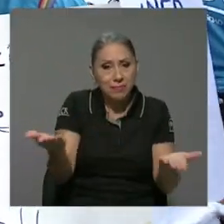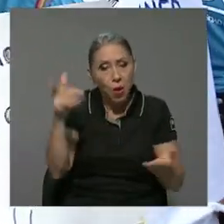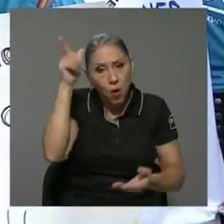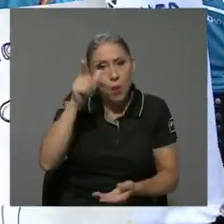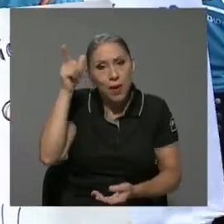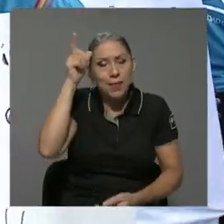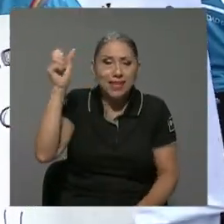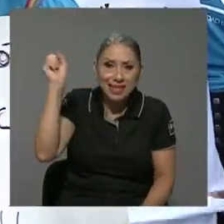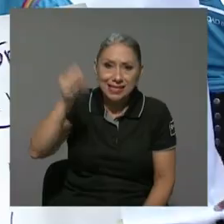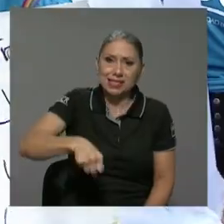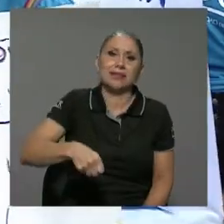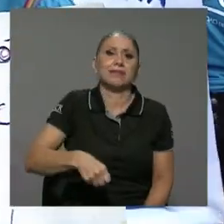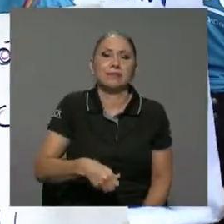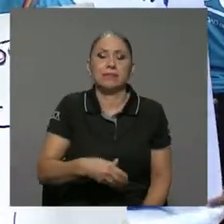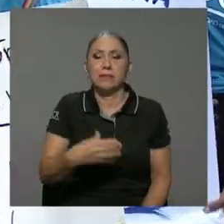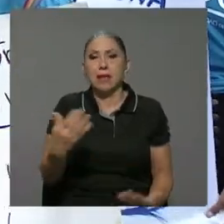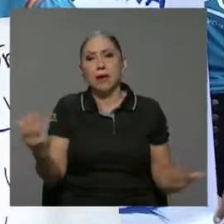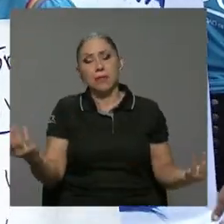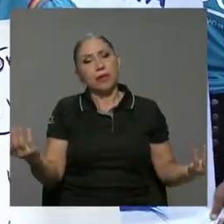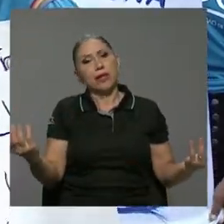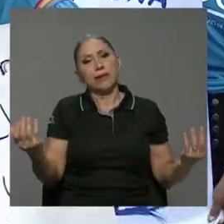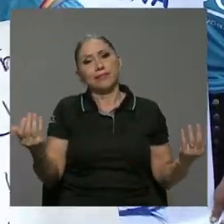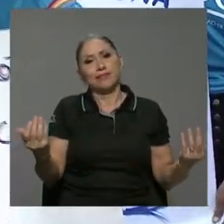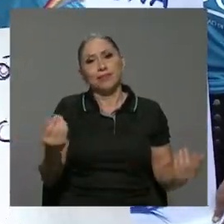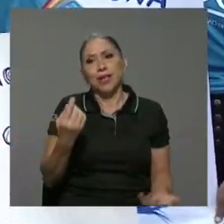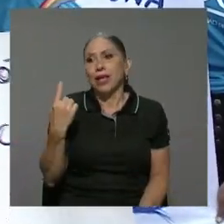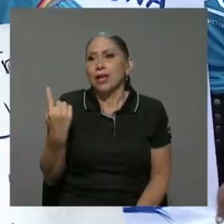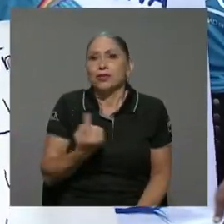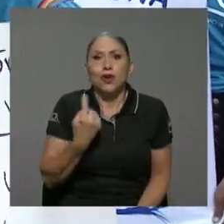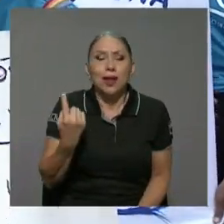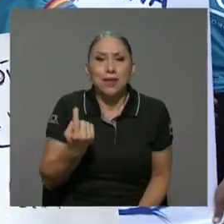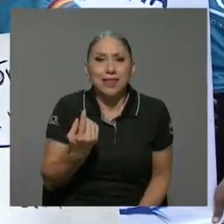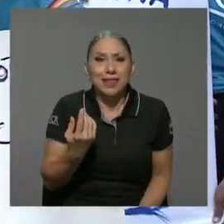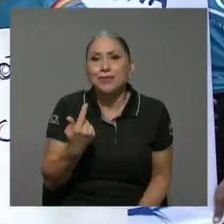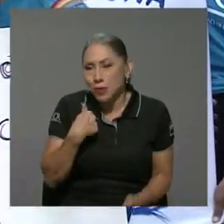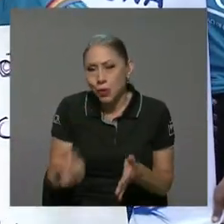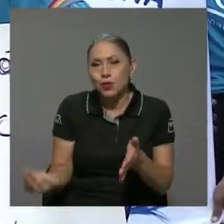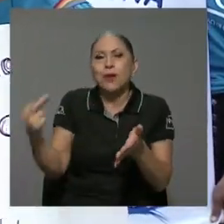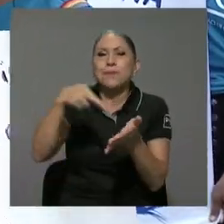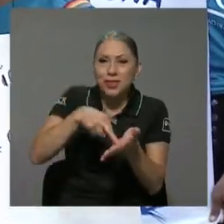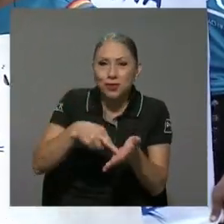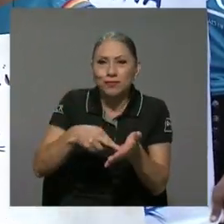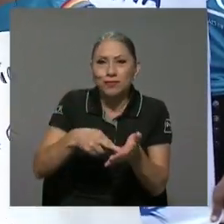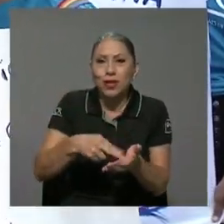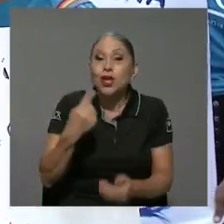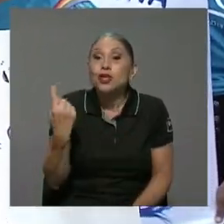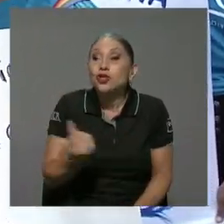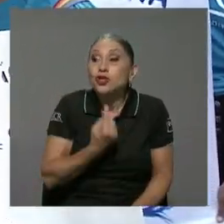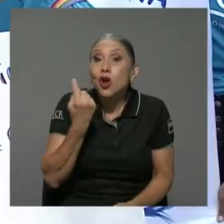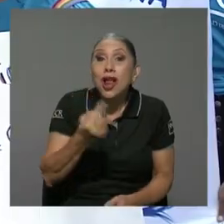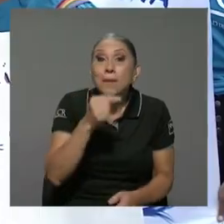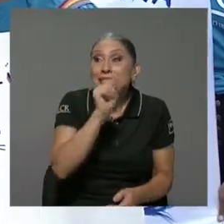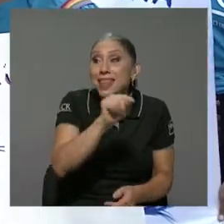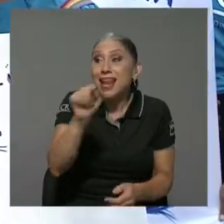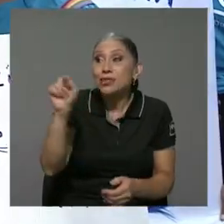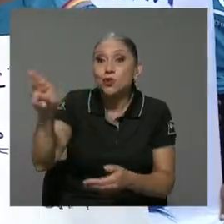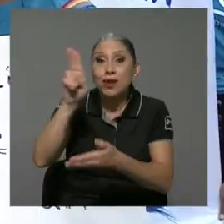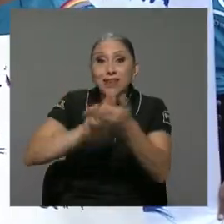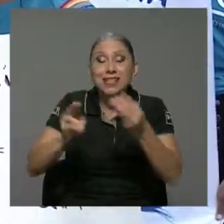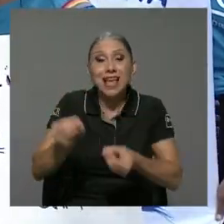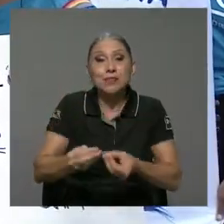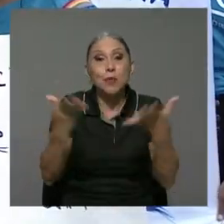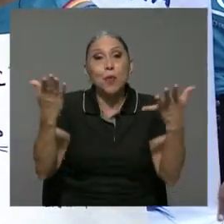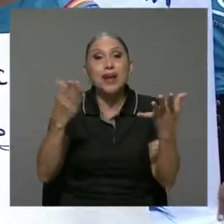Obviamente que sí, porque... solo la universidad, lo repito, solo las universidades públicas son lo que usted ve dentro de